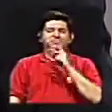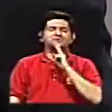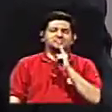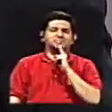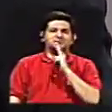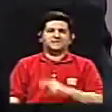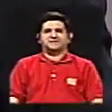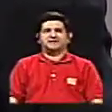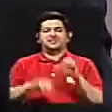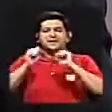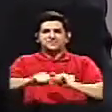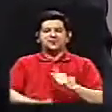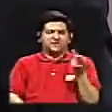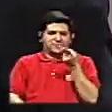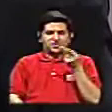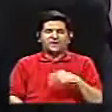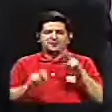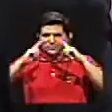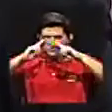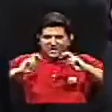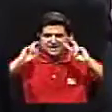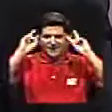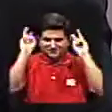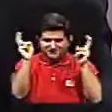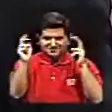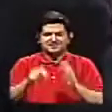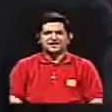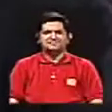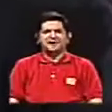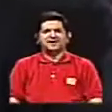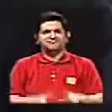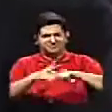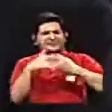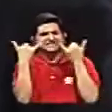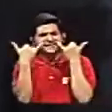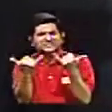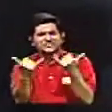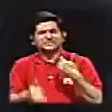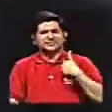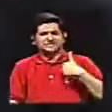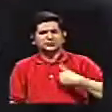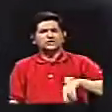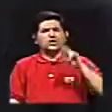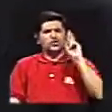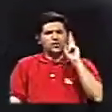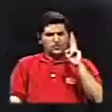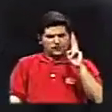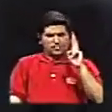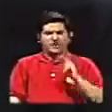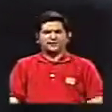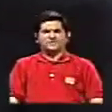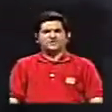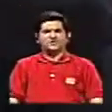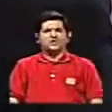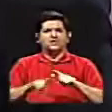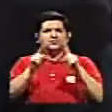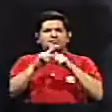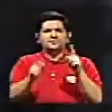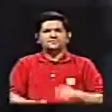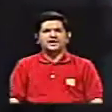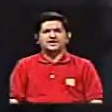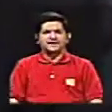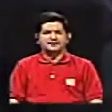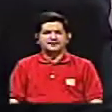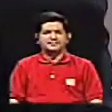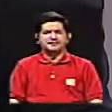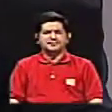poder plantear con ustedes ese tema. Yes. Para entrar en materia, don Rolando, hay una serie de filminas que